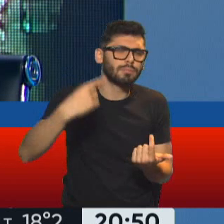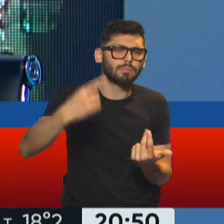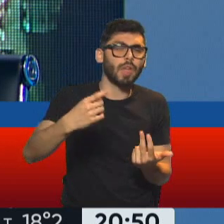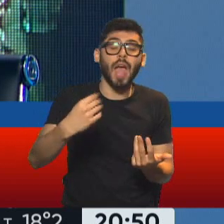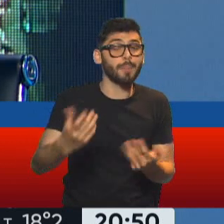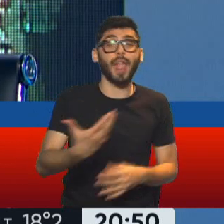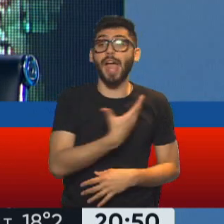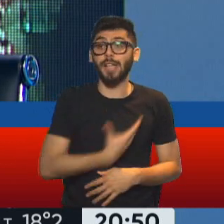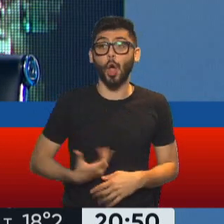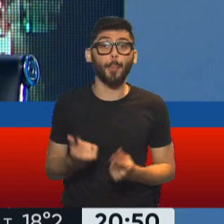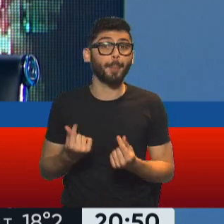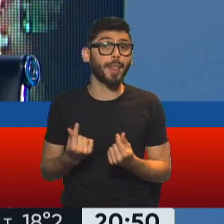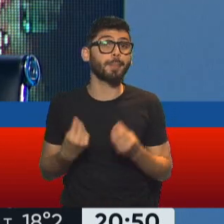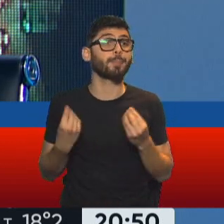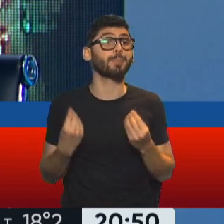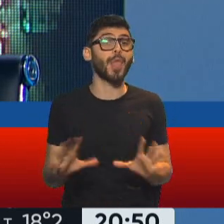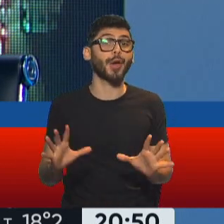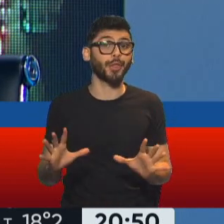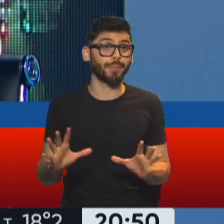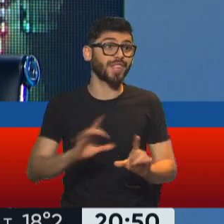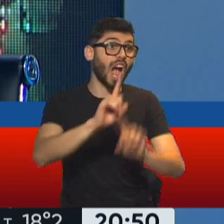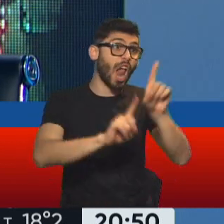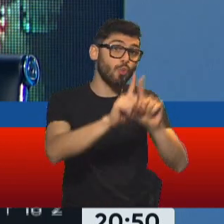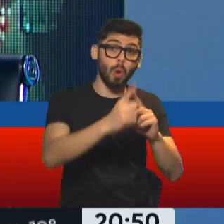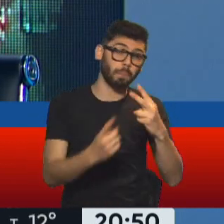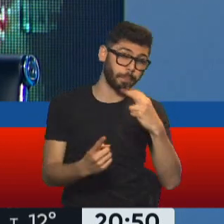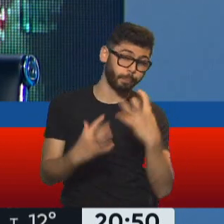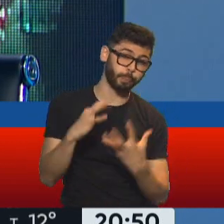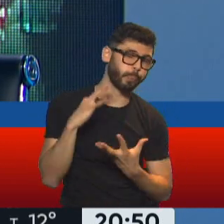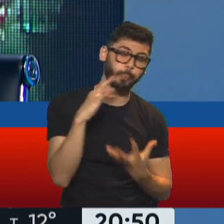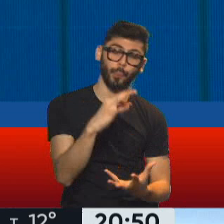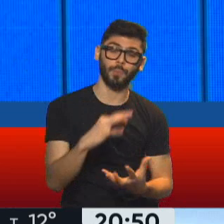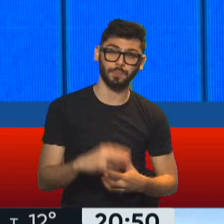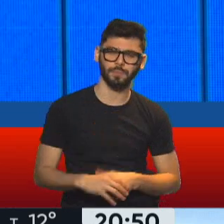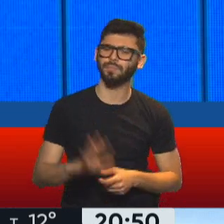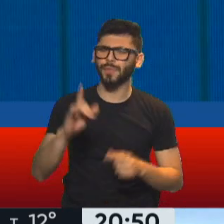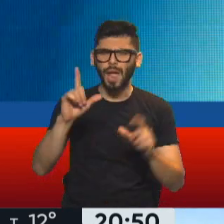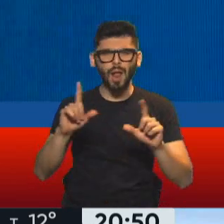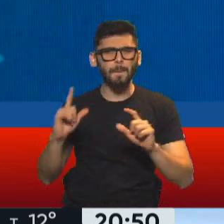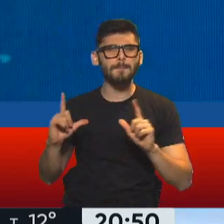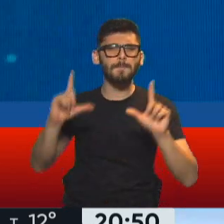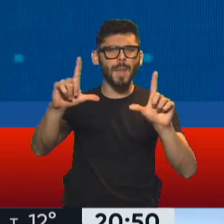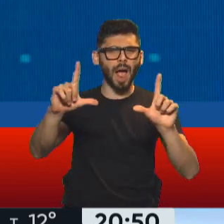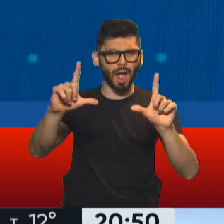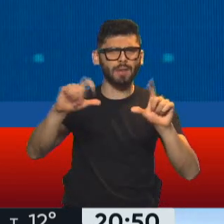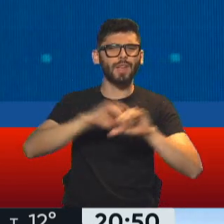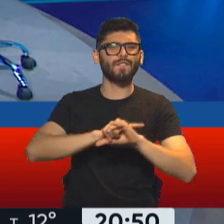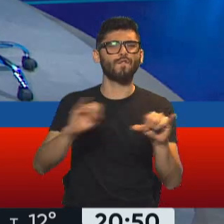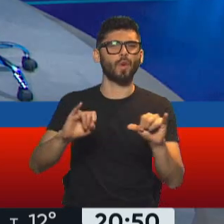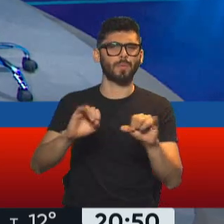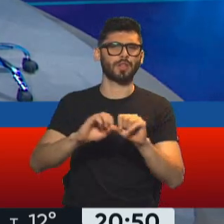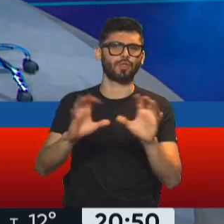Estado pierde plata y algunos pocos se llenan los bolsillos. Tenemos algunas placas, Raúl, para compartir información sobre la obra